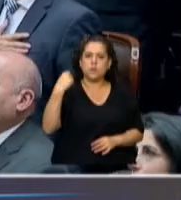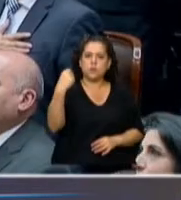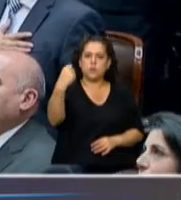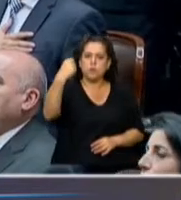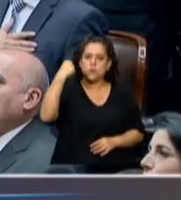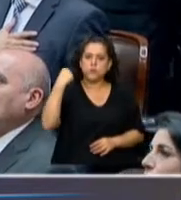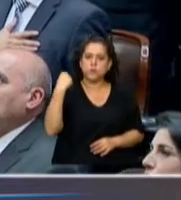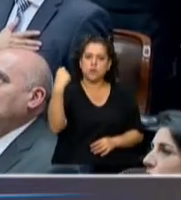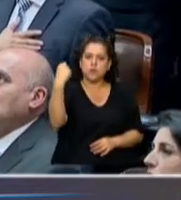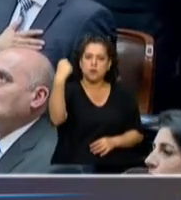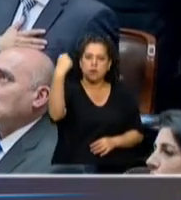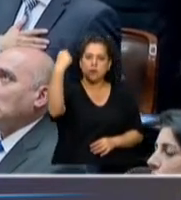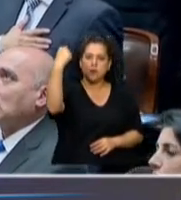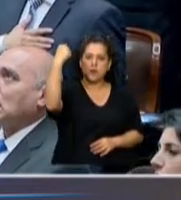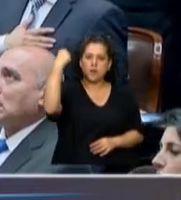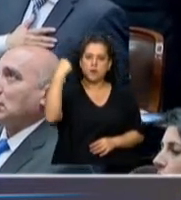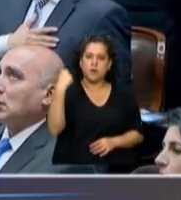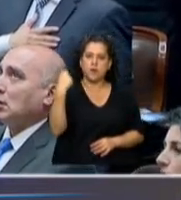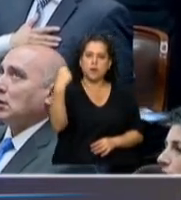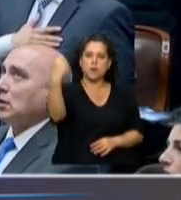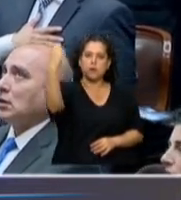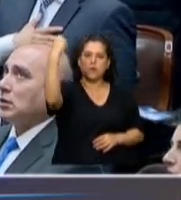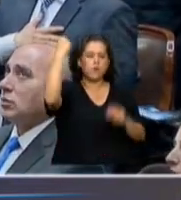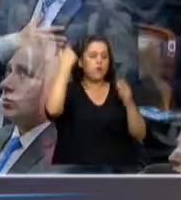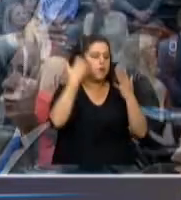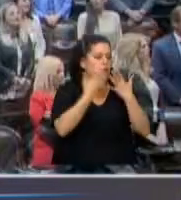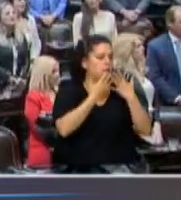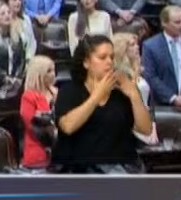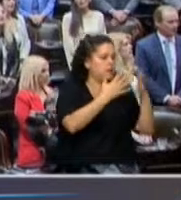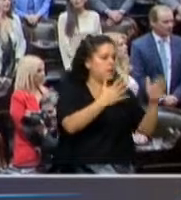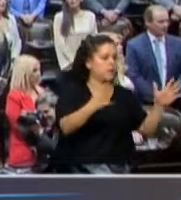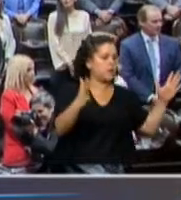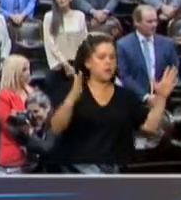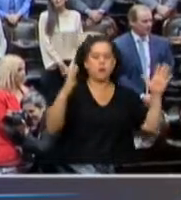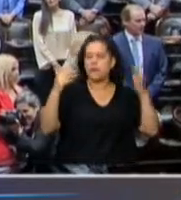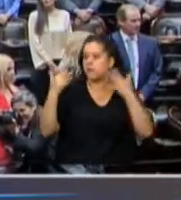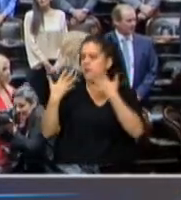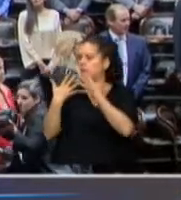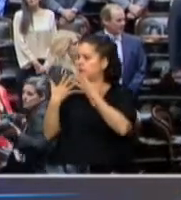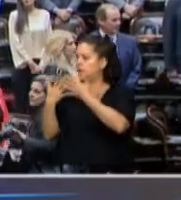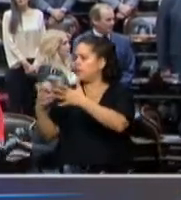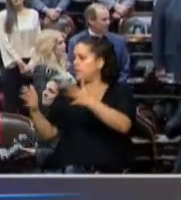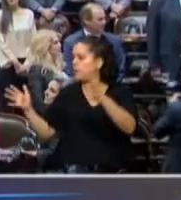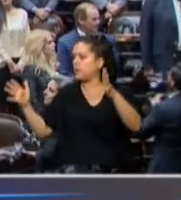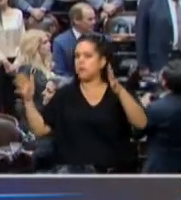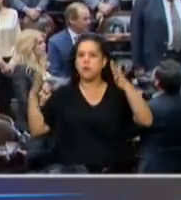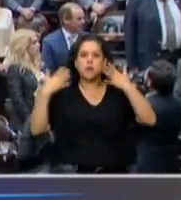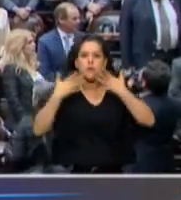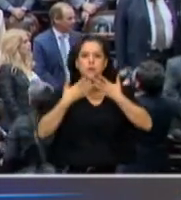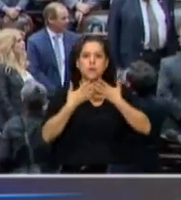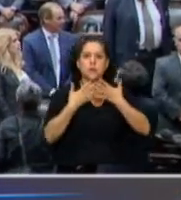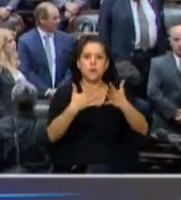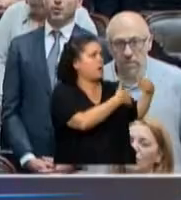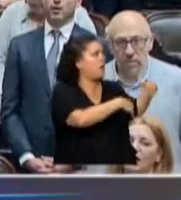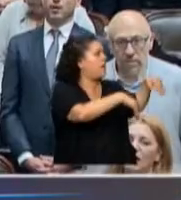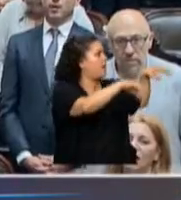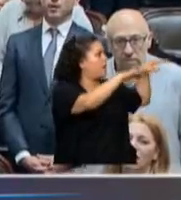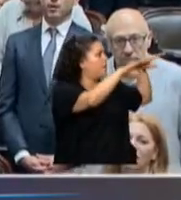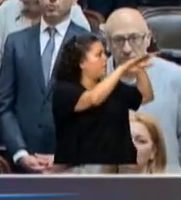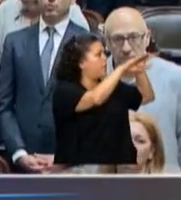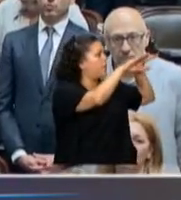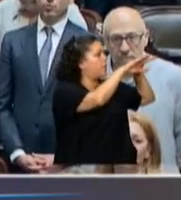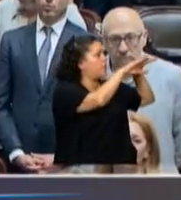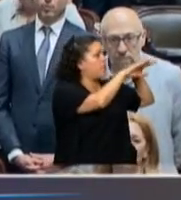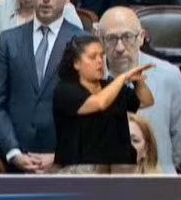hoy. Y también pensar un poco lo que viene siendo el trabajo de estos diputados que recién comienza.